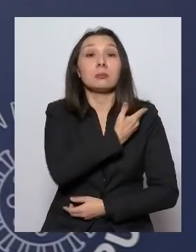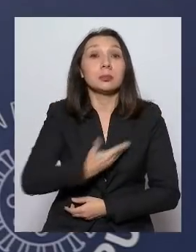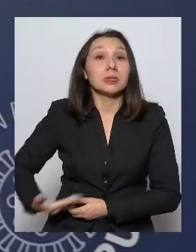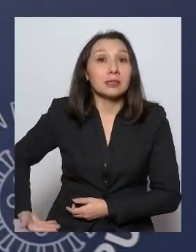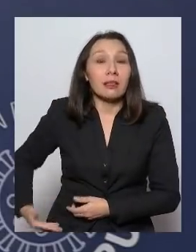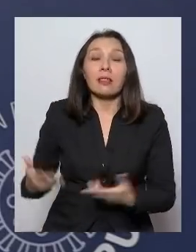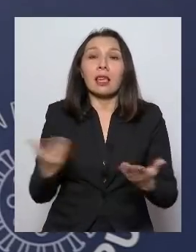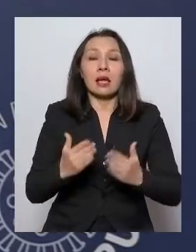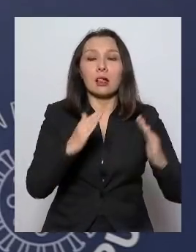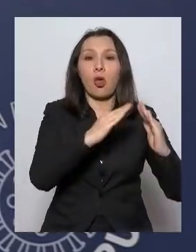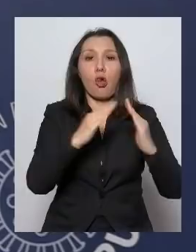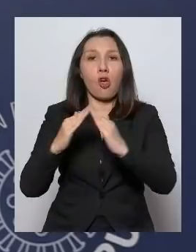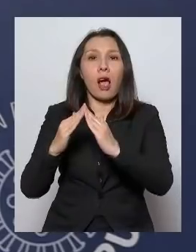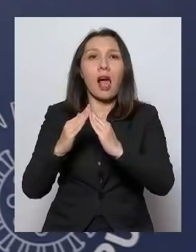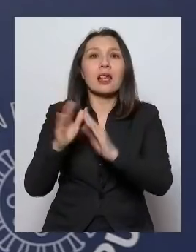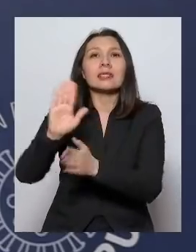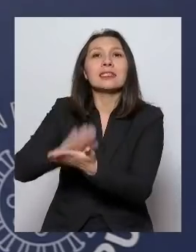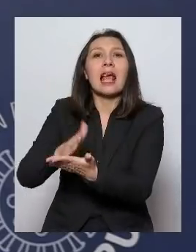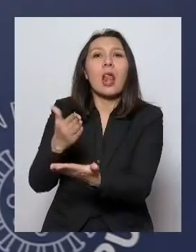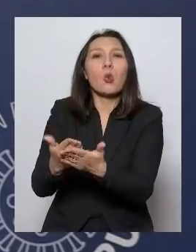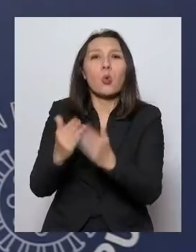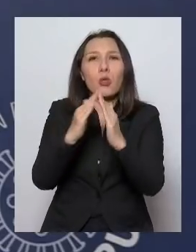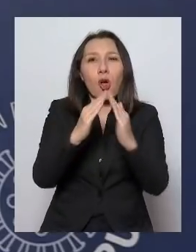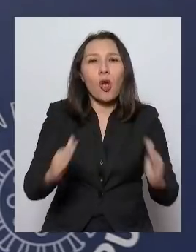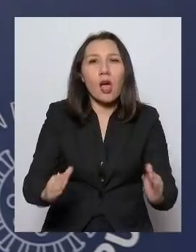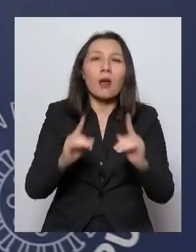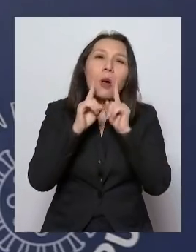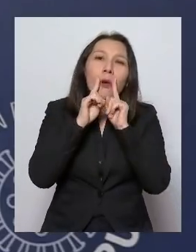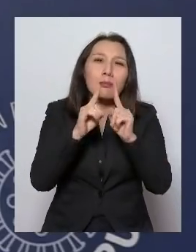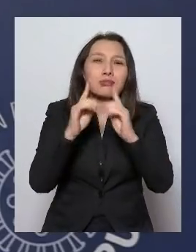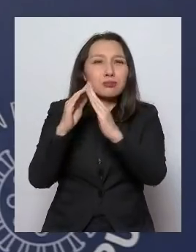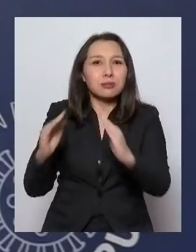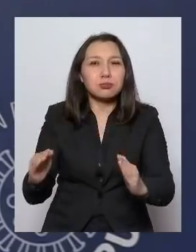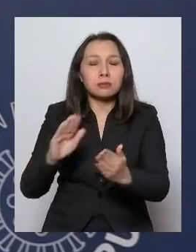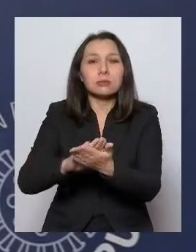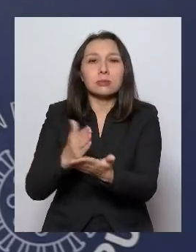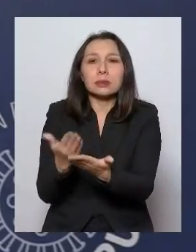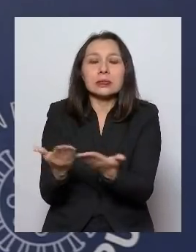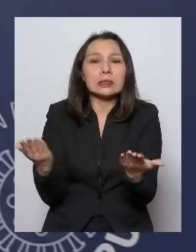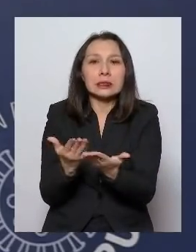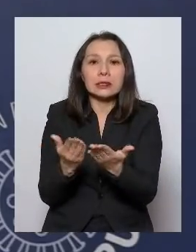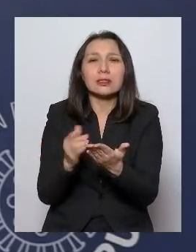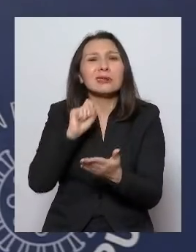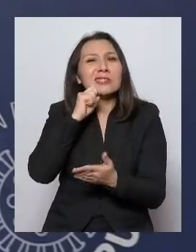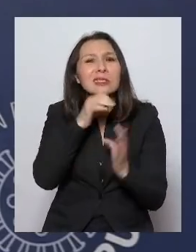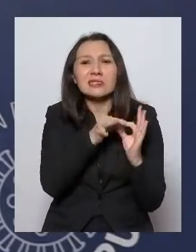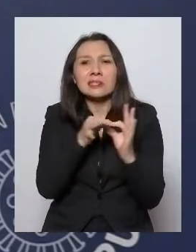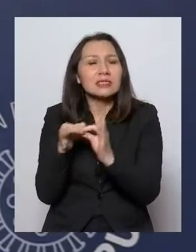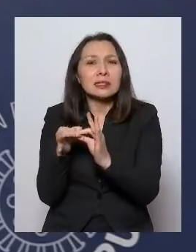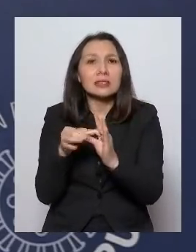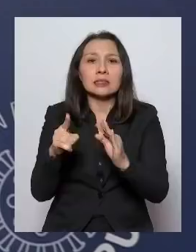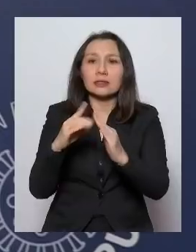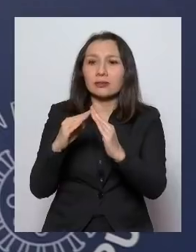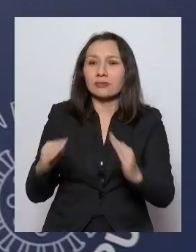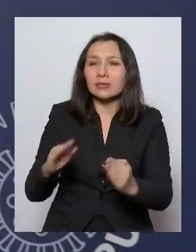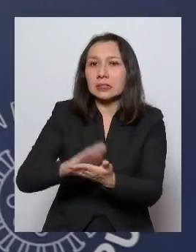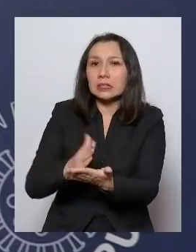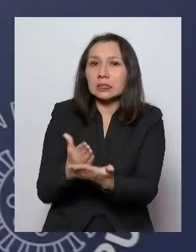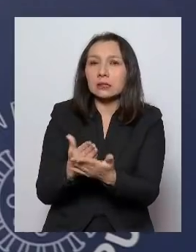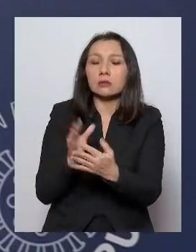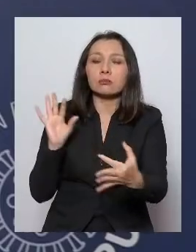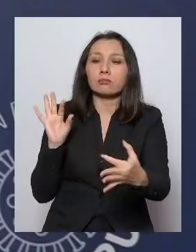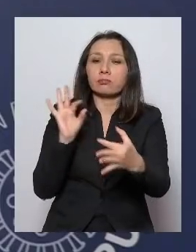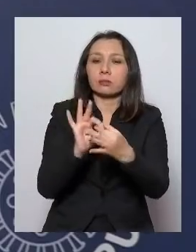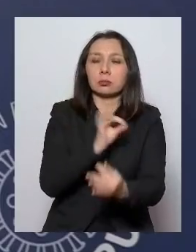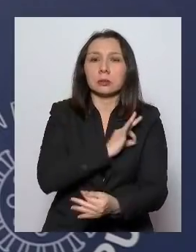las residencias sanitarias. La residencia sanitaria es un concepto que depende del Ministerio de Salud